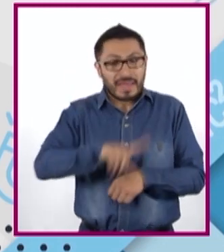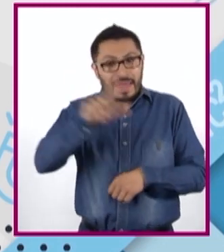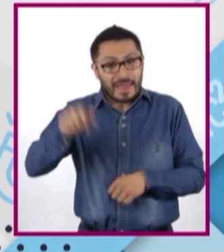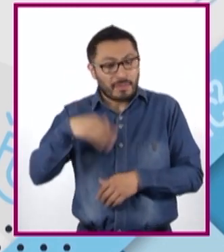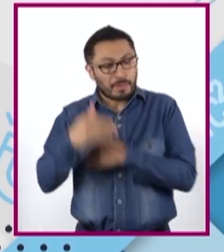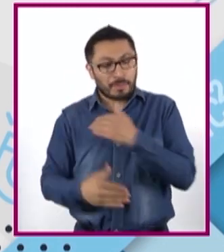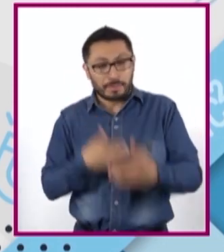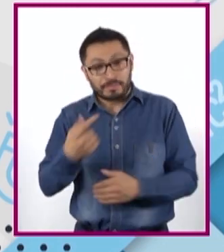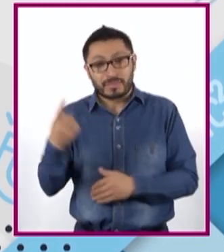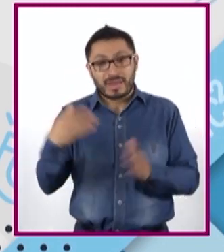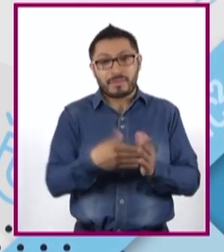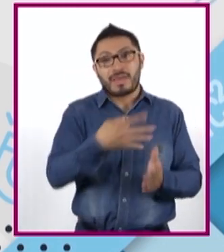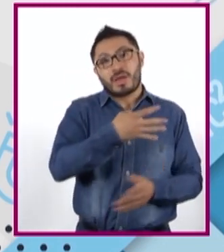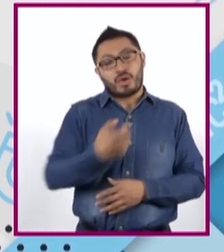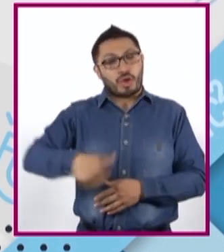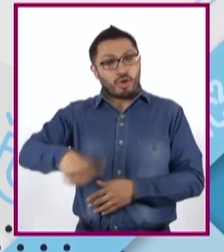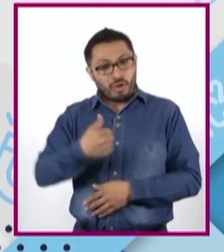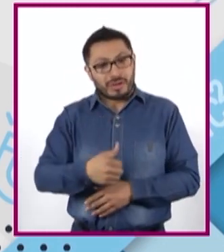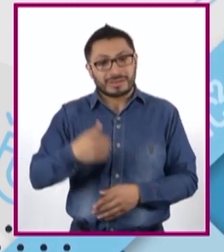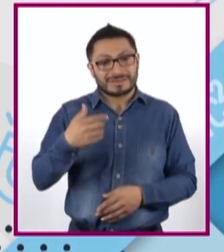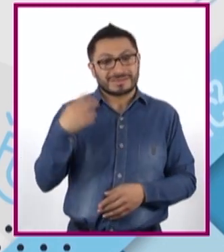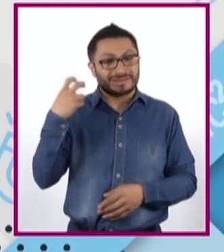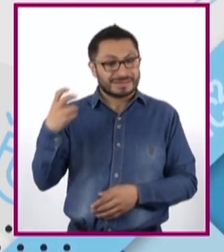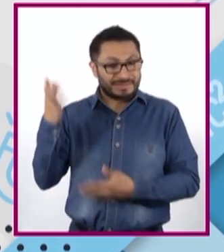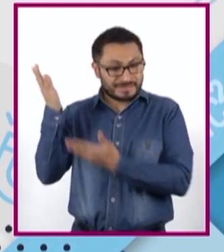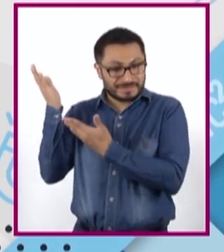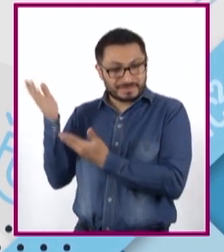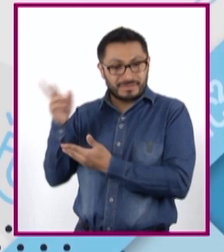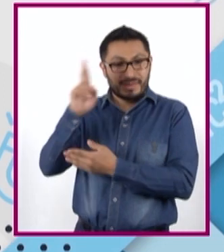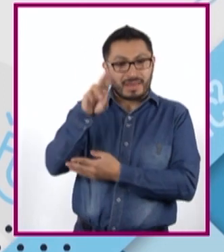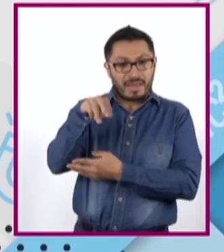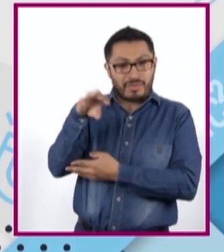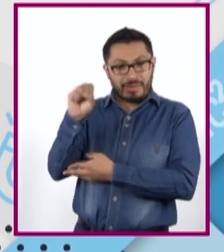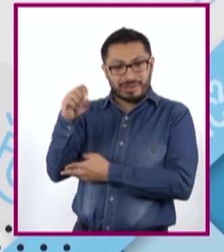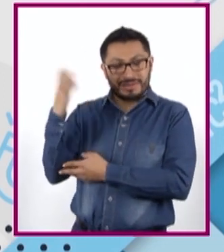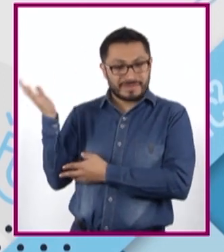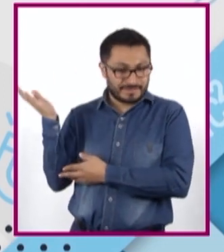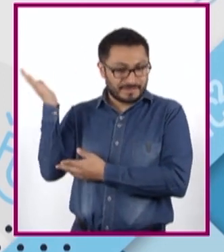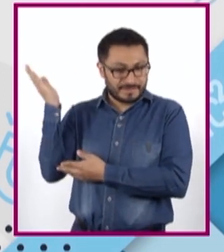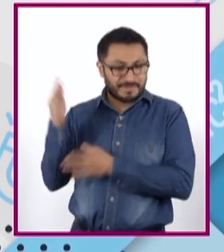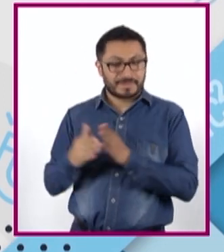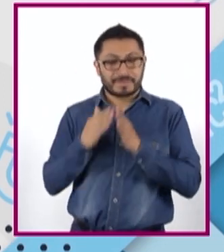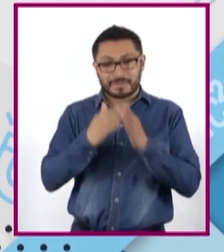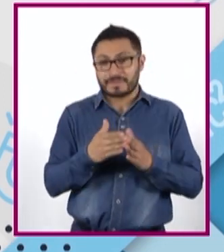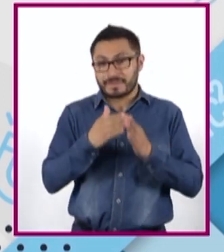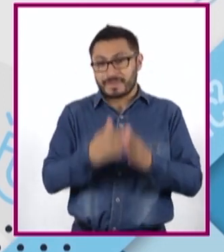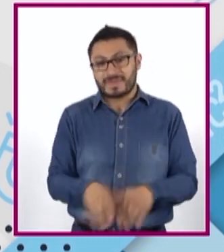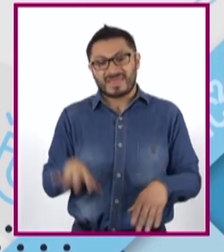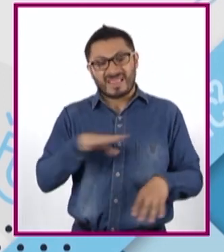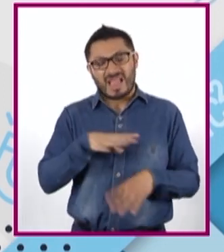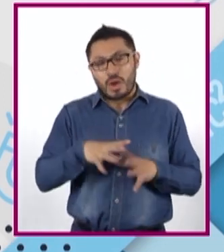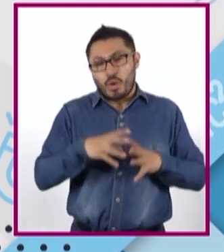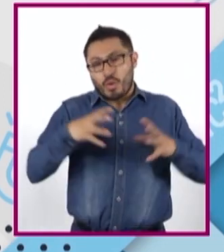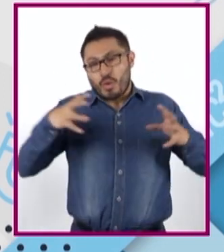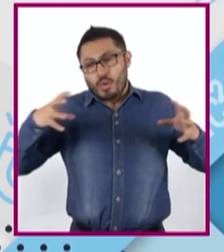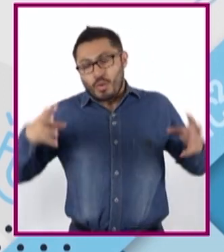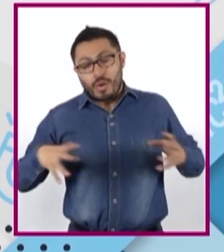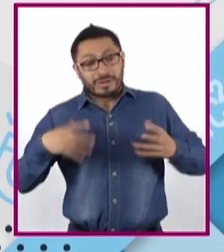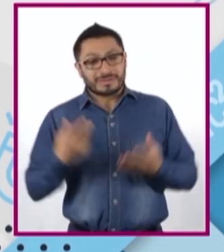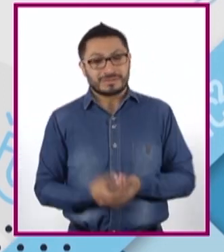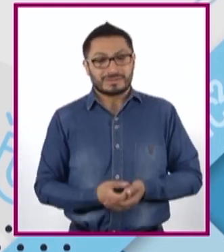en 1911, el transatlántico RMS Olympic, con un volumen de